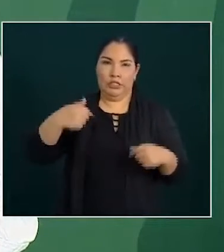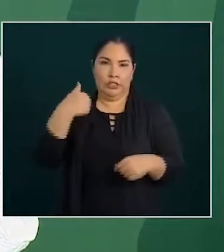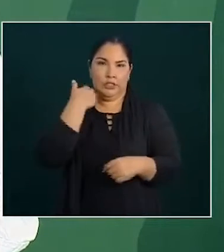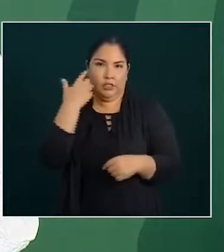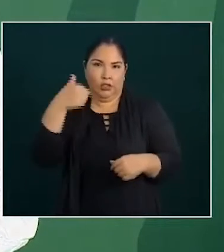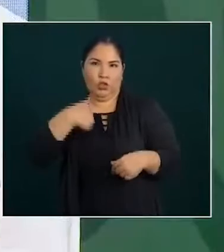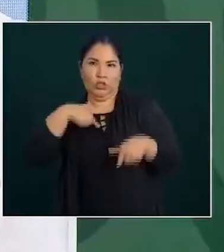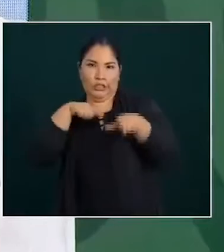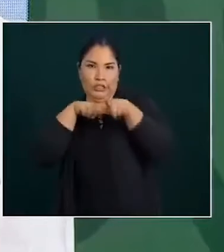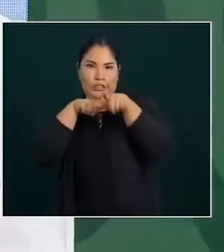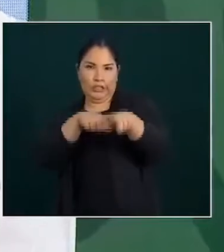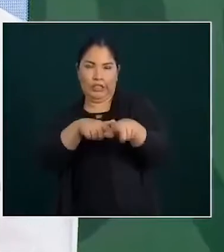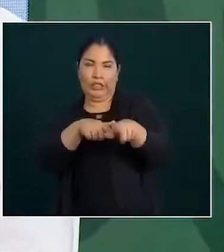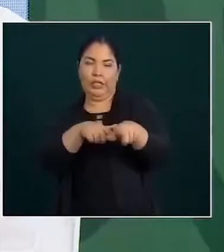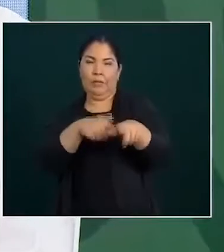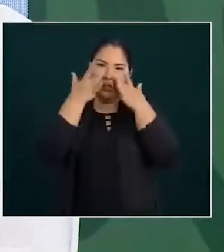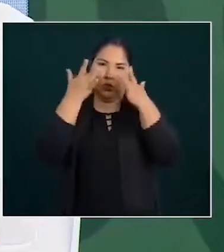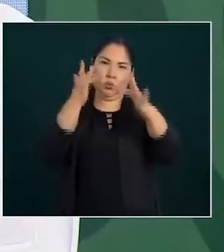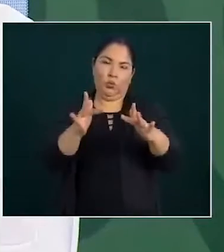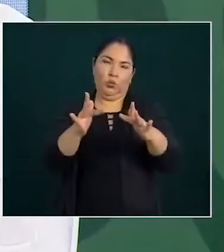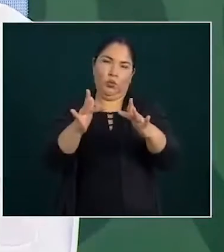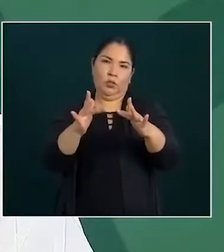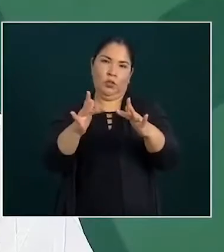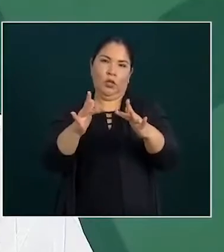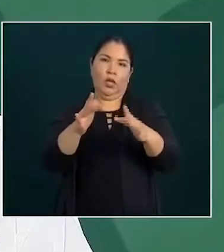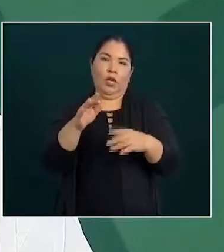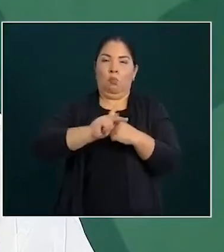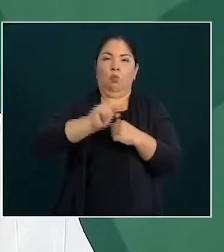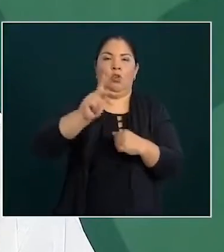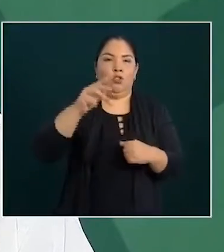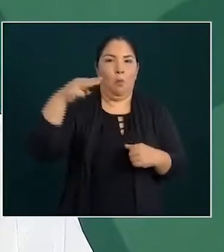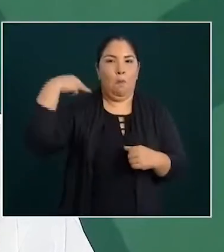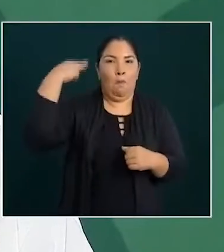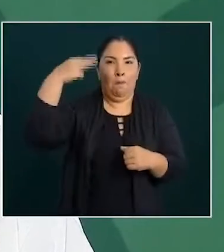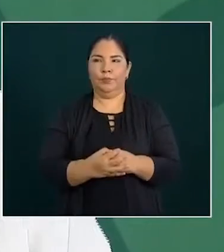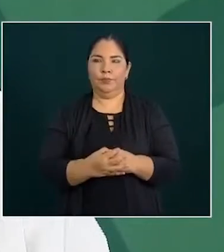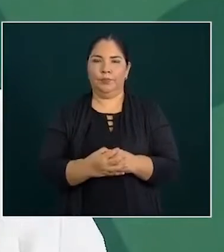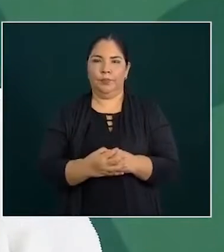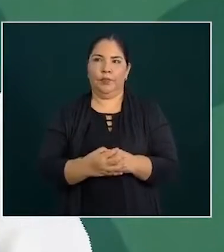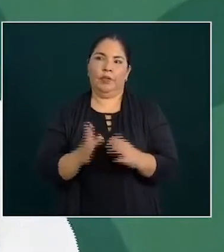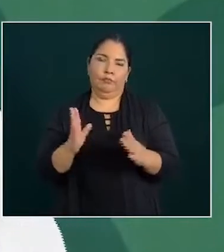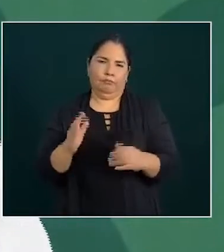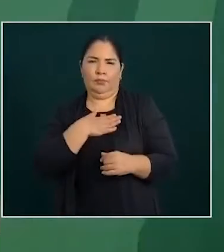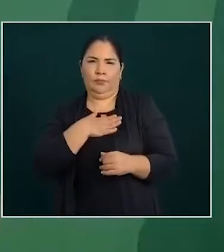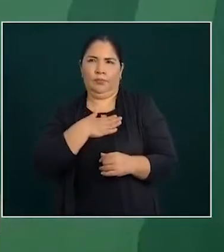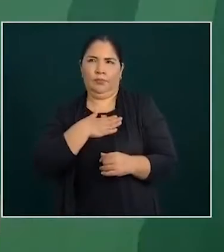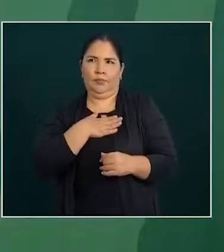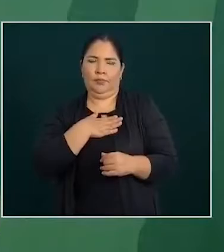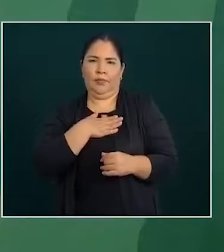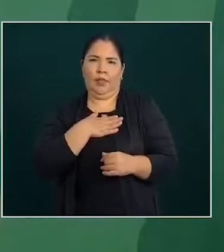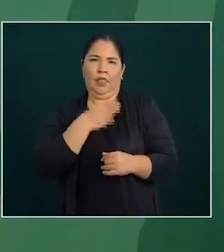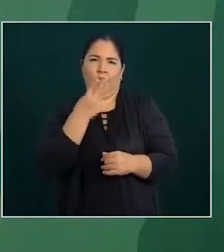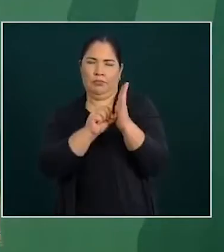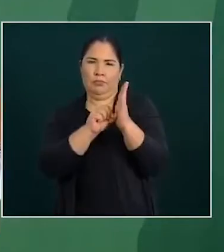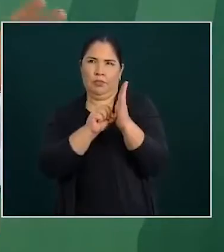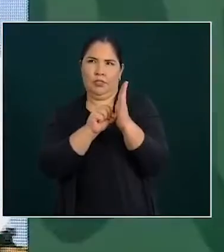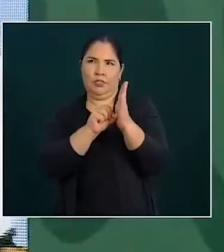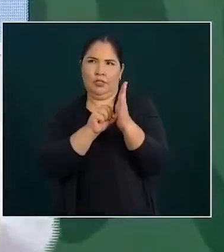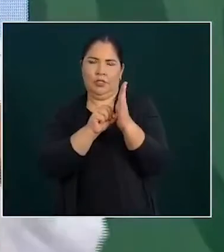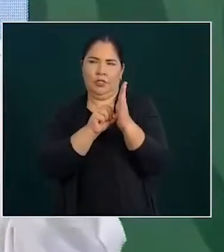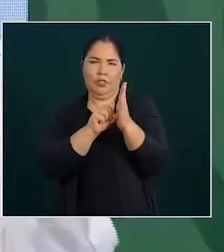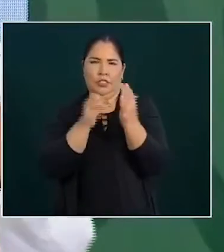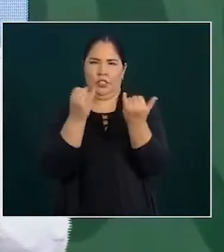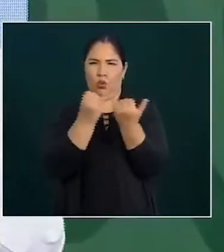continúe o que renuncie. Esto va a ser para marzo del año próximo. Y voy a estar 3 meses